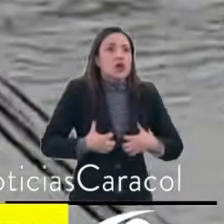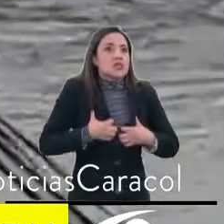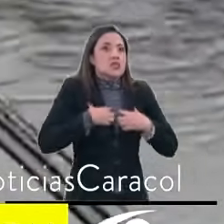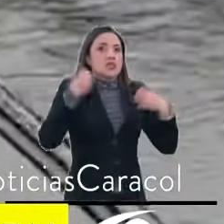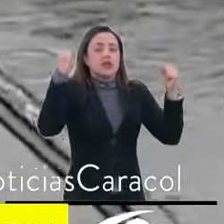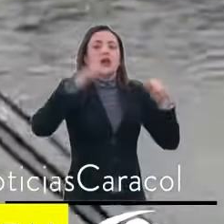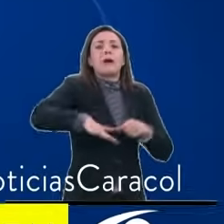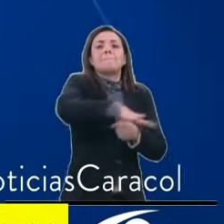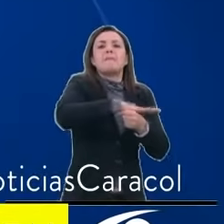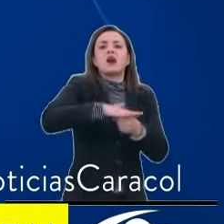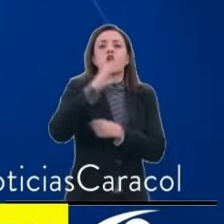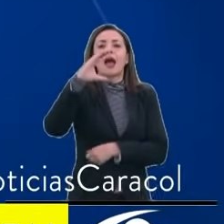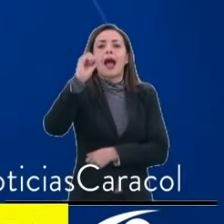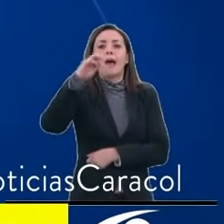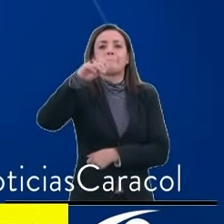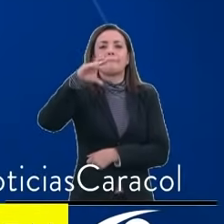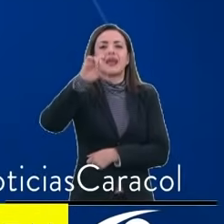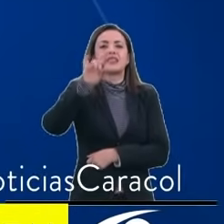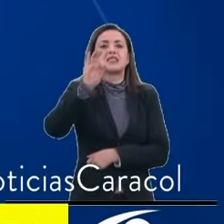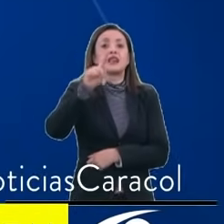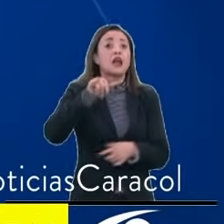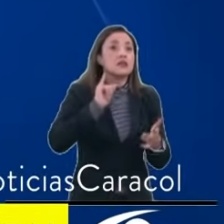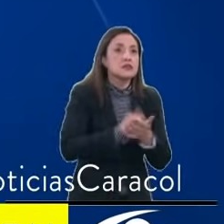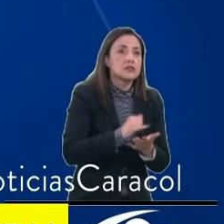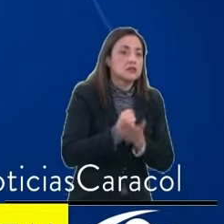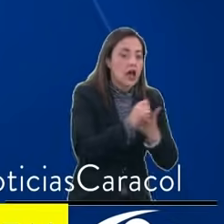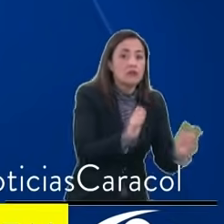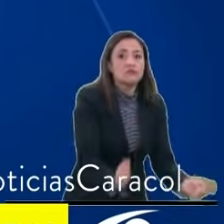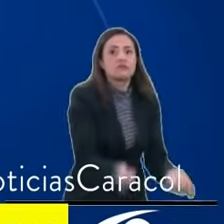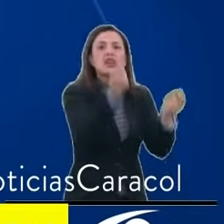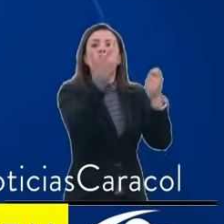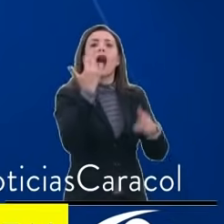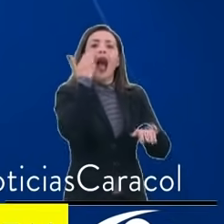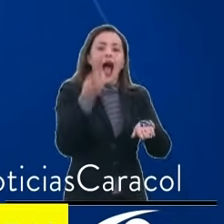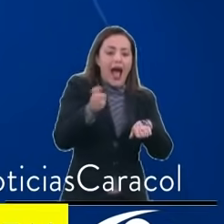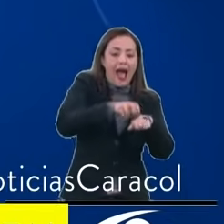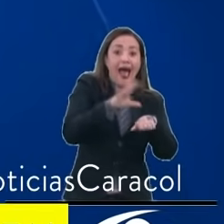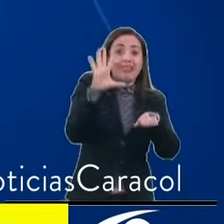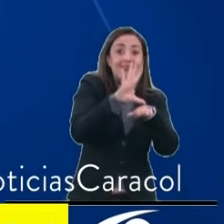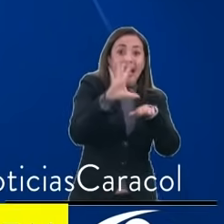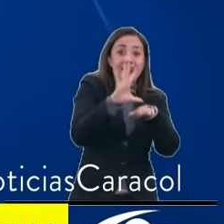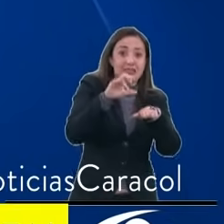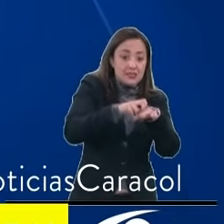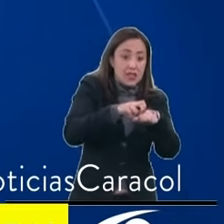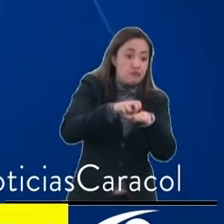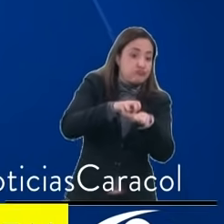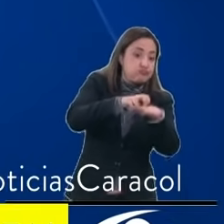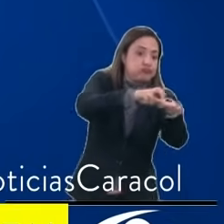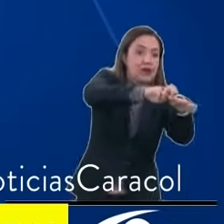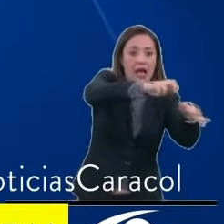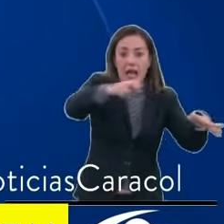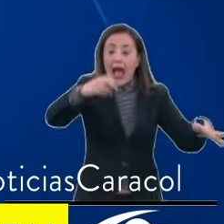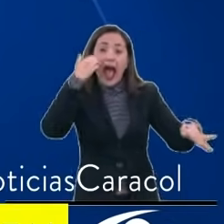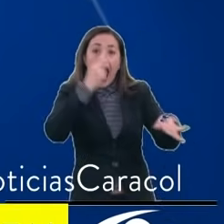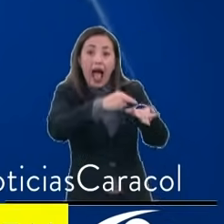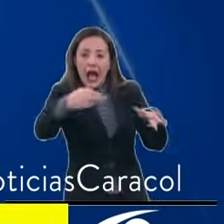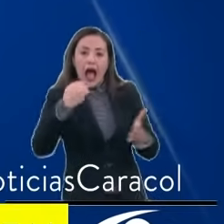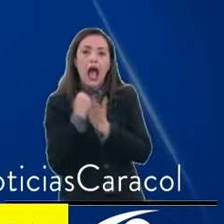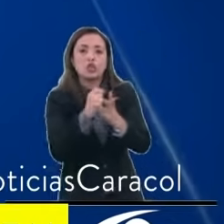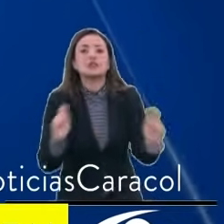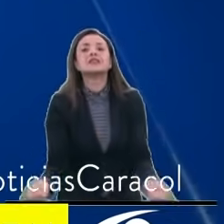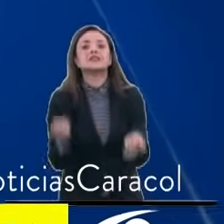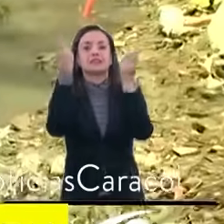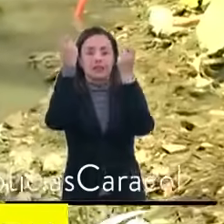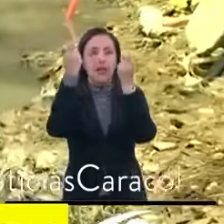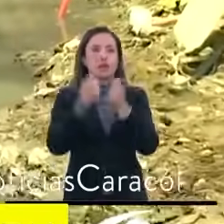barrio El Campestre, donde fue rescatada la pasajera de un taxi que había sido arrastrada por la corriente.